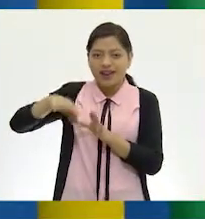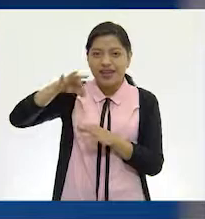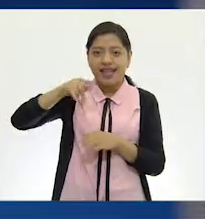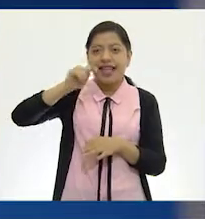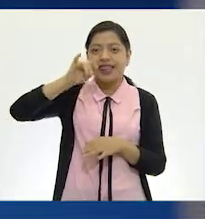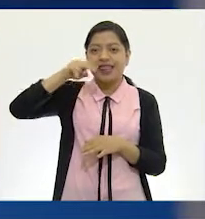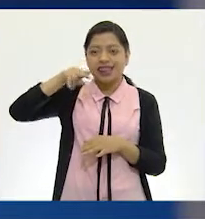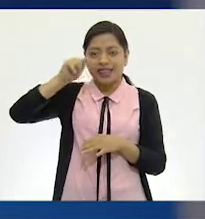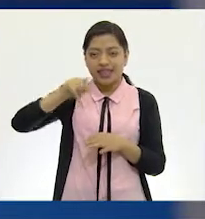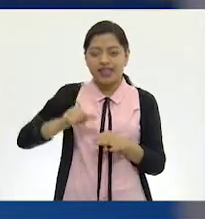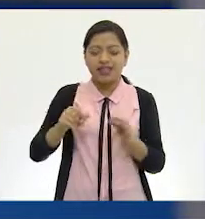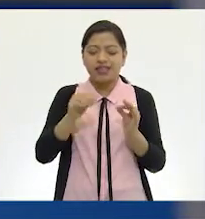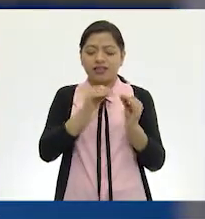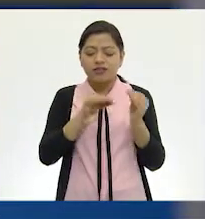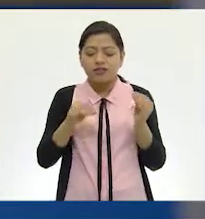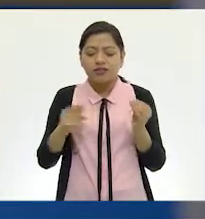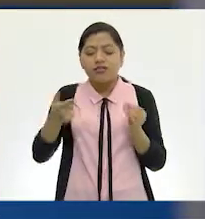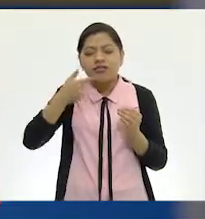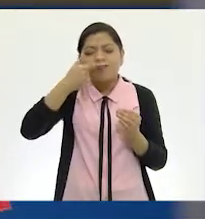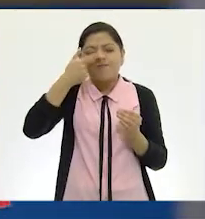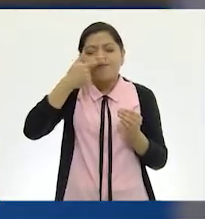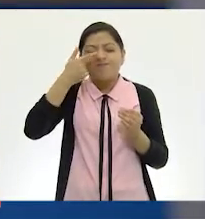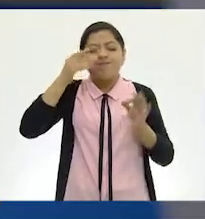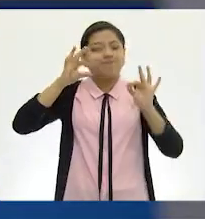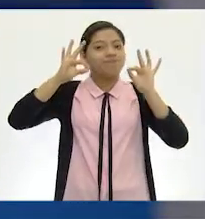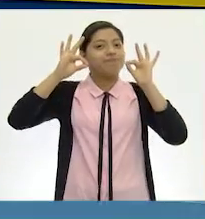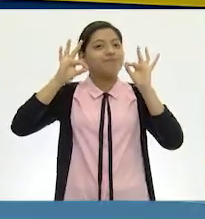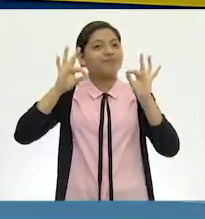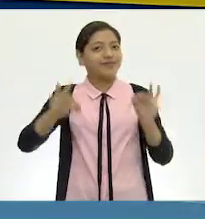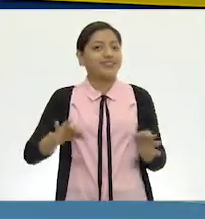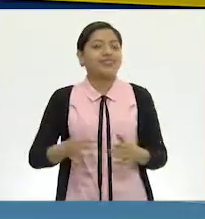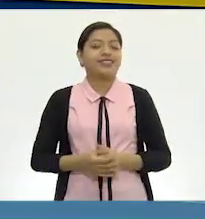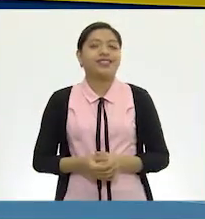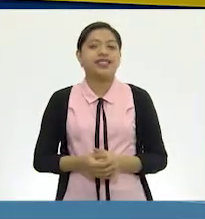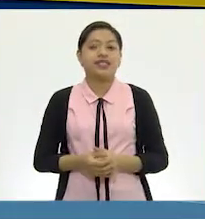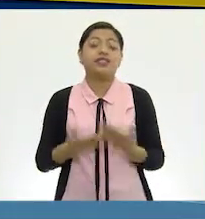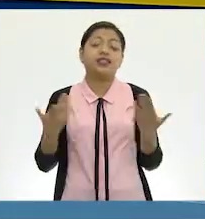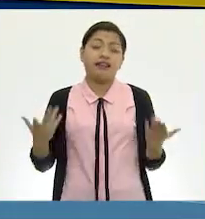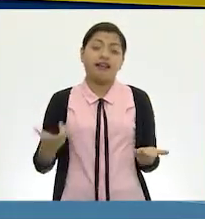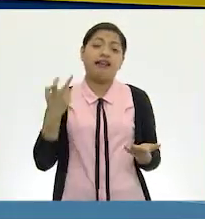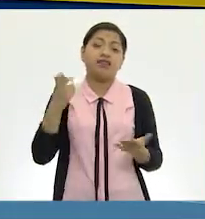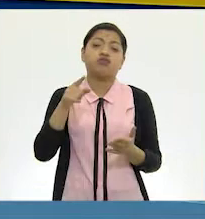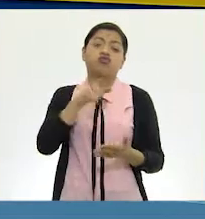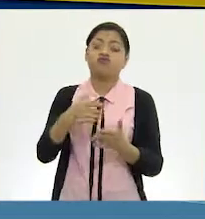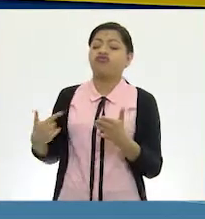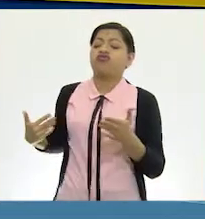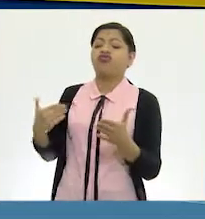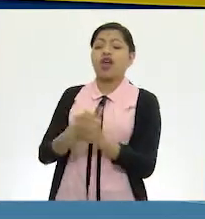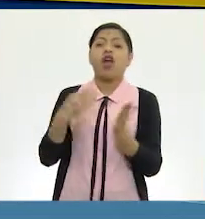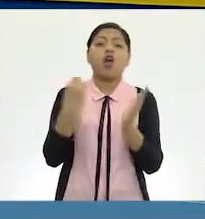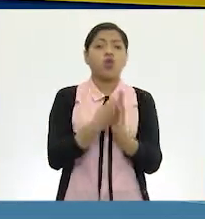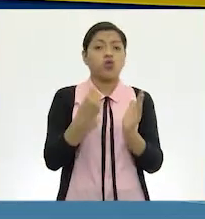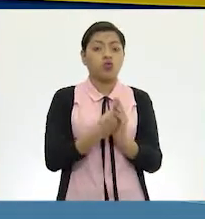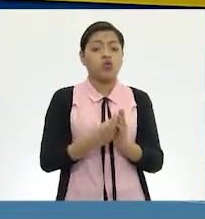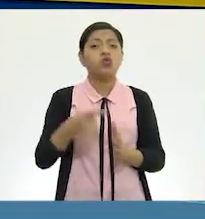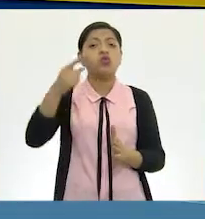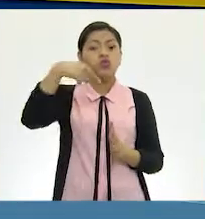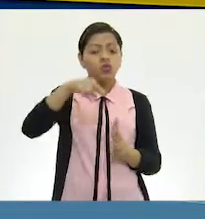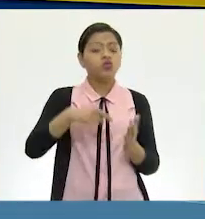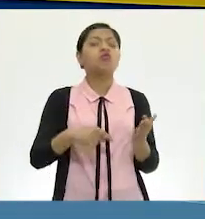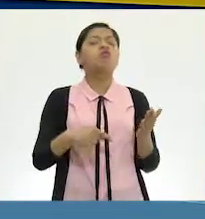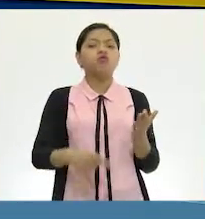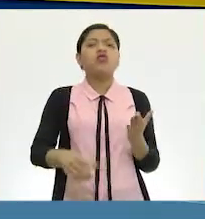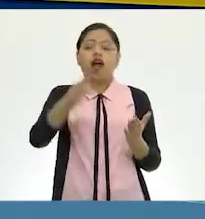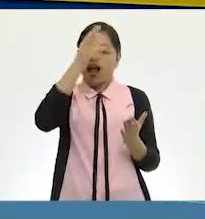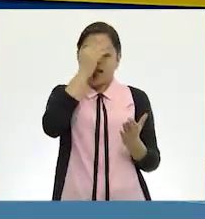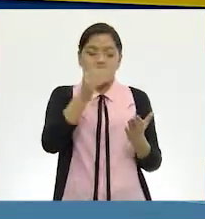libros? Delicioso, delicioso. Entonces, pues yo quiero que estas sesiones que hemos tenido sean un homenaje a la lectura. Sí.